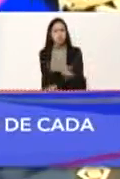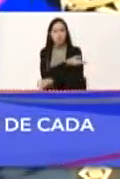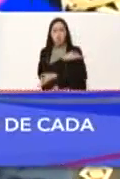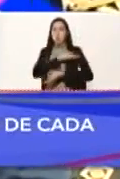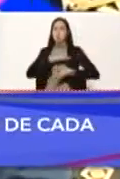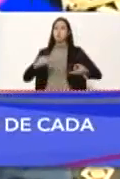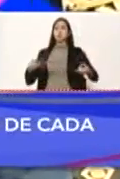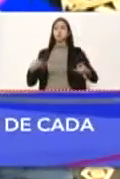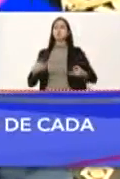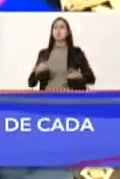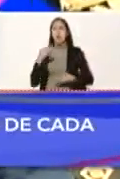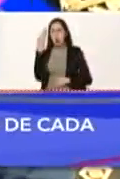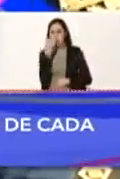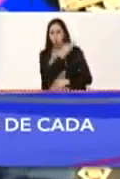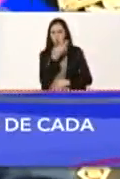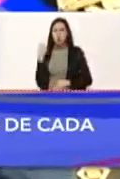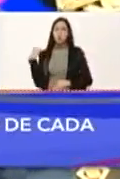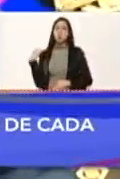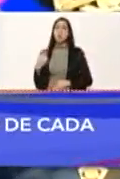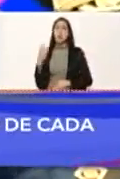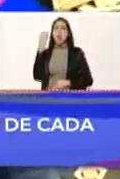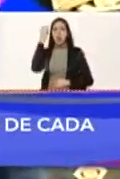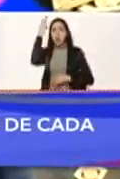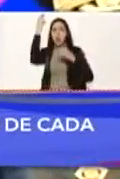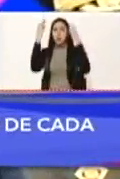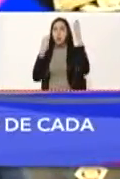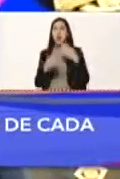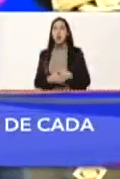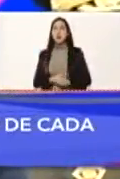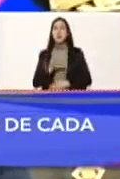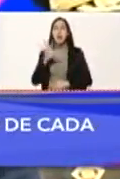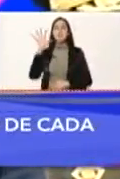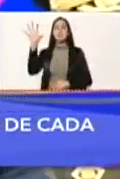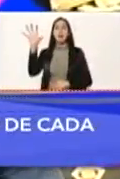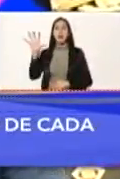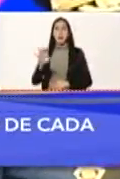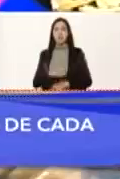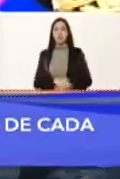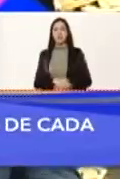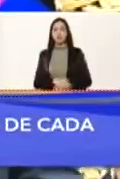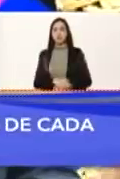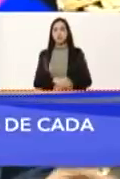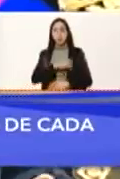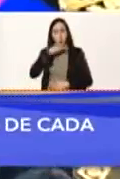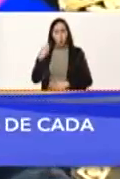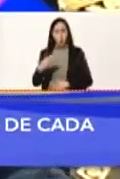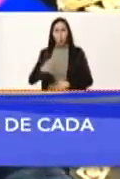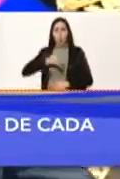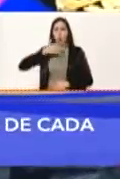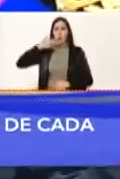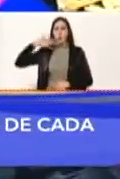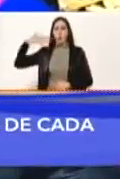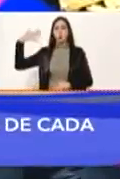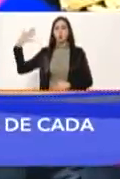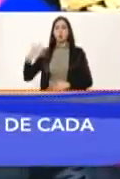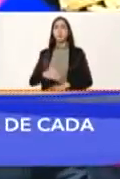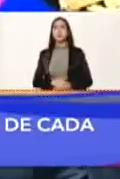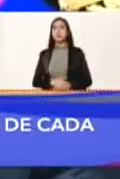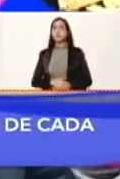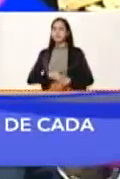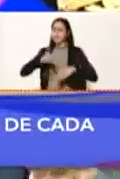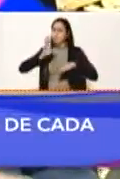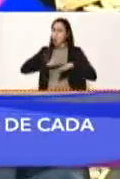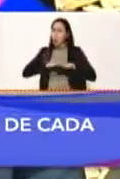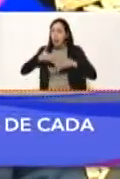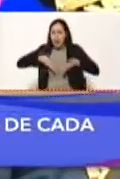juventud comprometida con los ideales de la patria, una juventud orgullosa de haber nacido